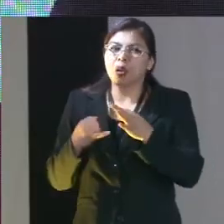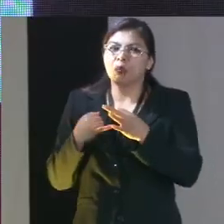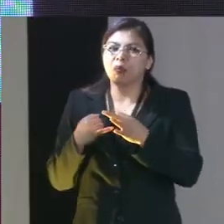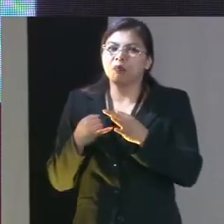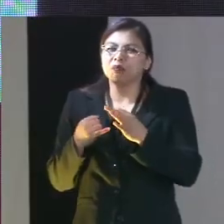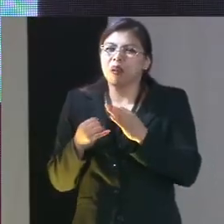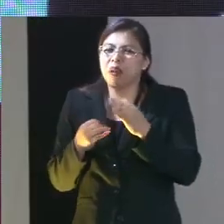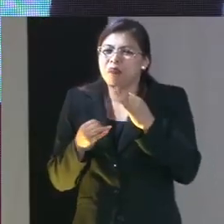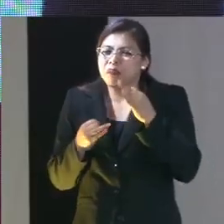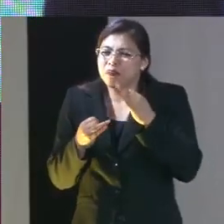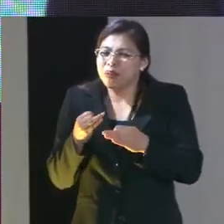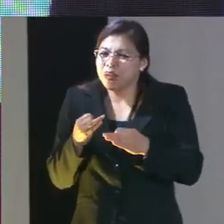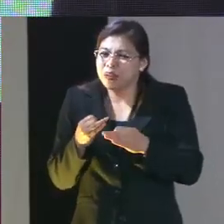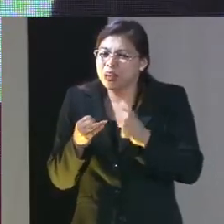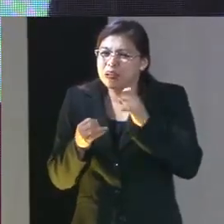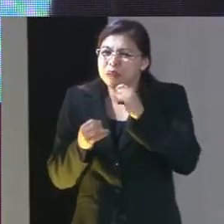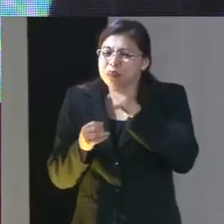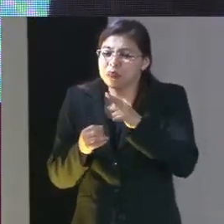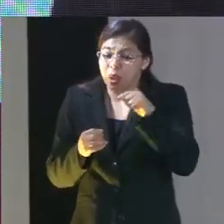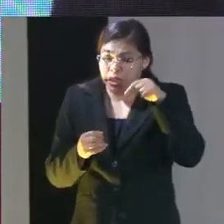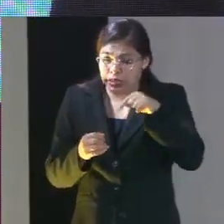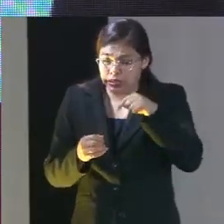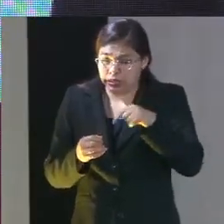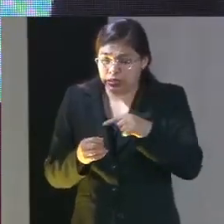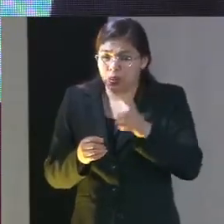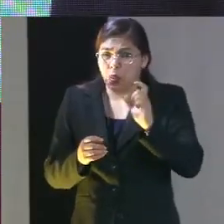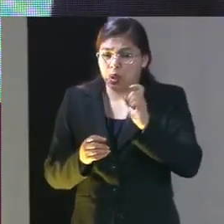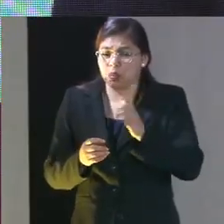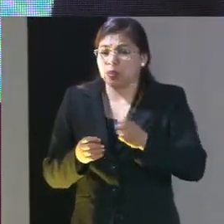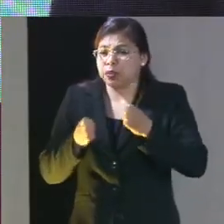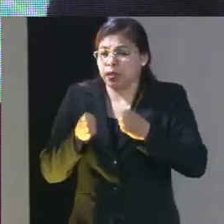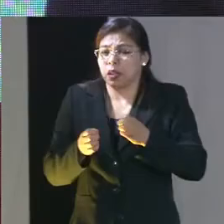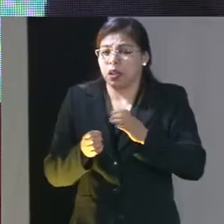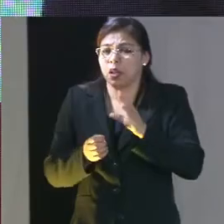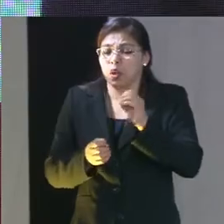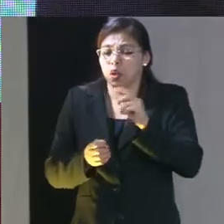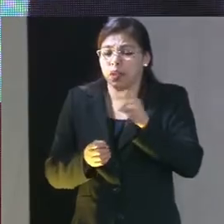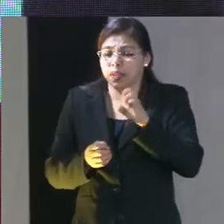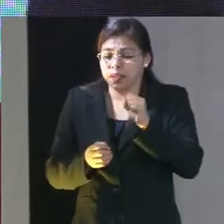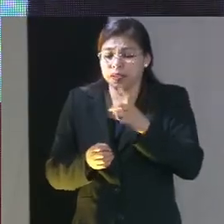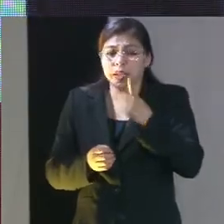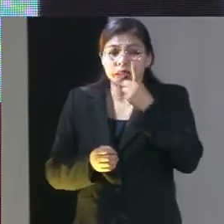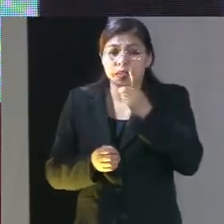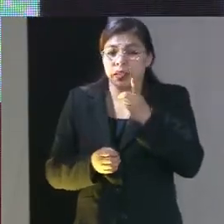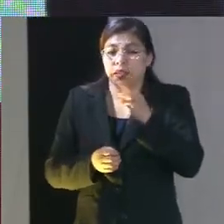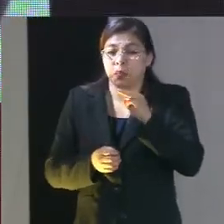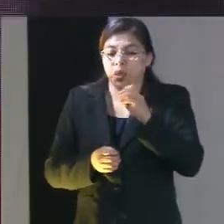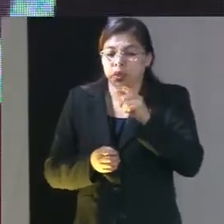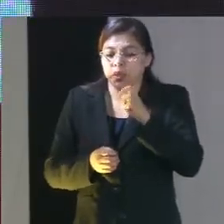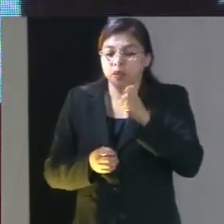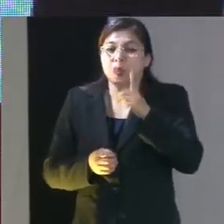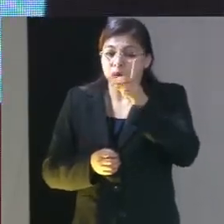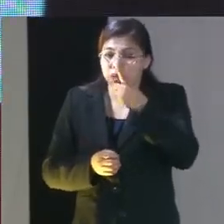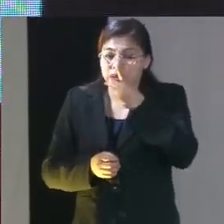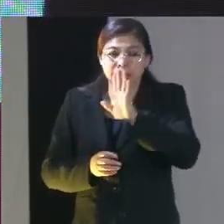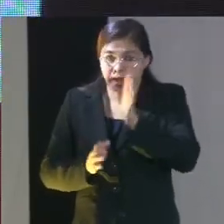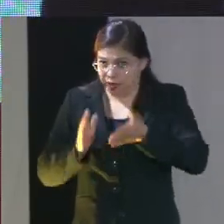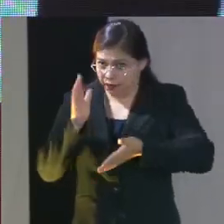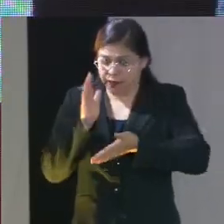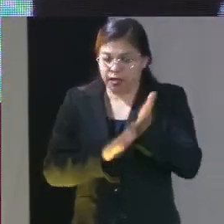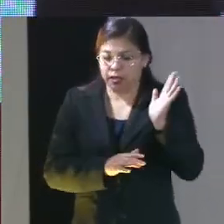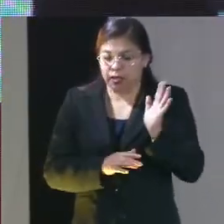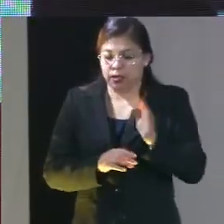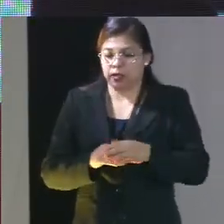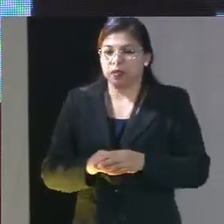final del periodo de estancia de Cortés aquí, con Moctezuma, Moctezuma le advierte claramente que ya se tiene que ir y llega